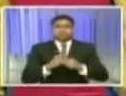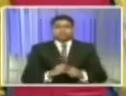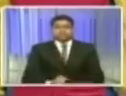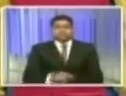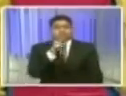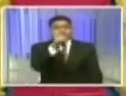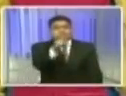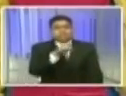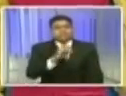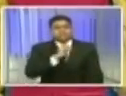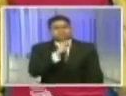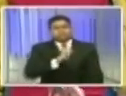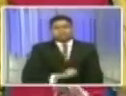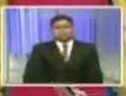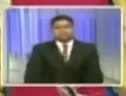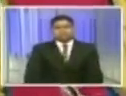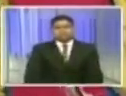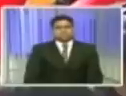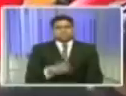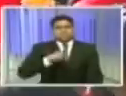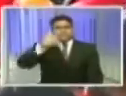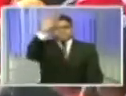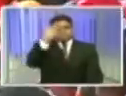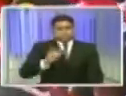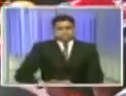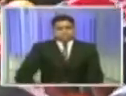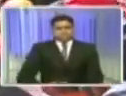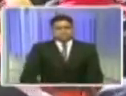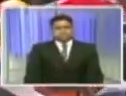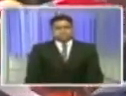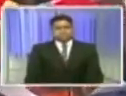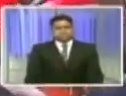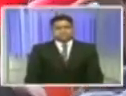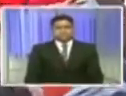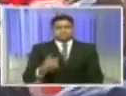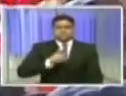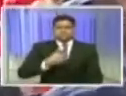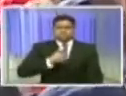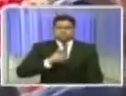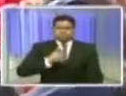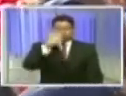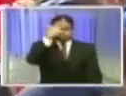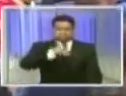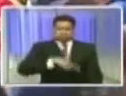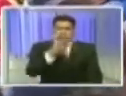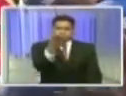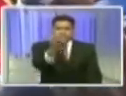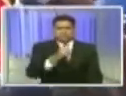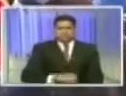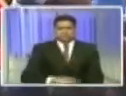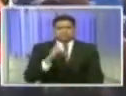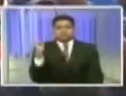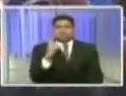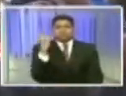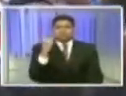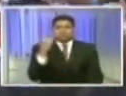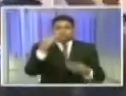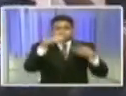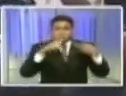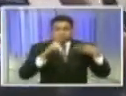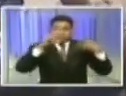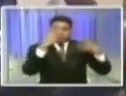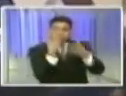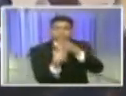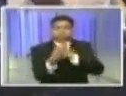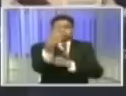Ustedes son mi ser. Y yo soy ustedes, somos una sola cosa, pueblo,